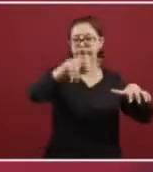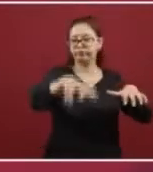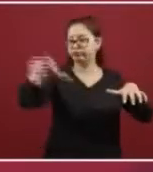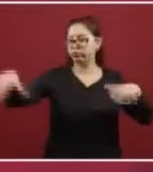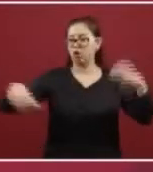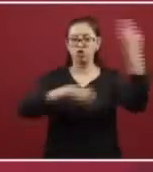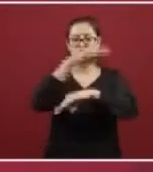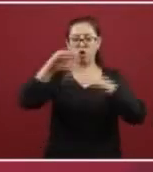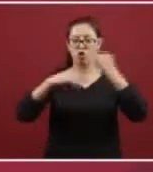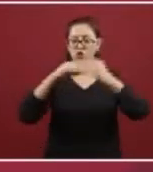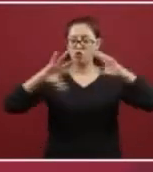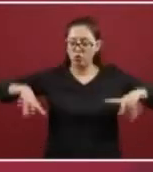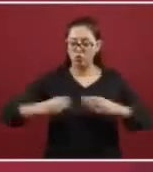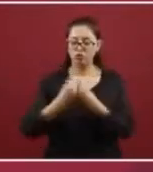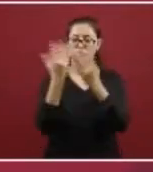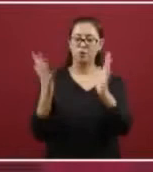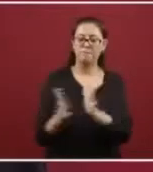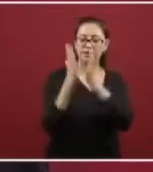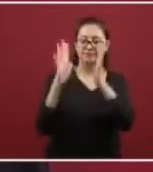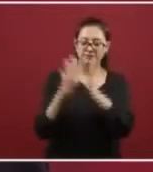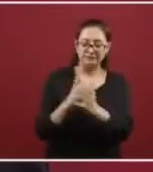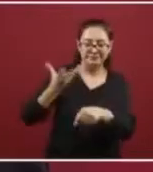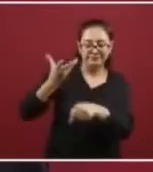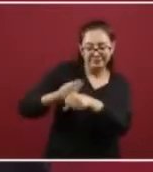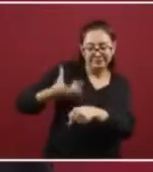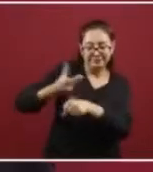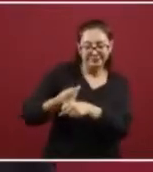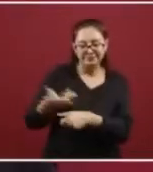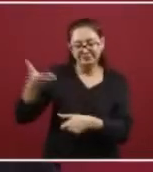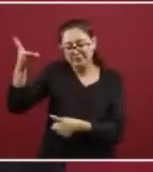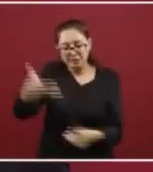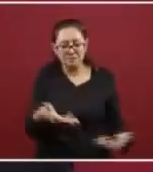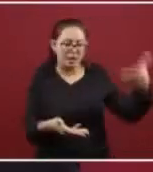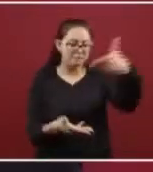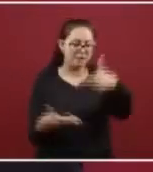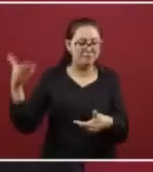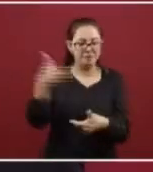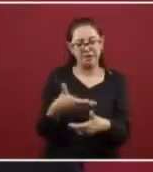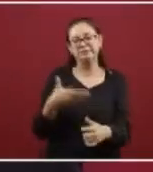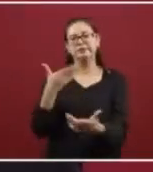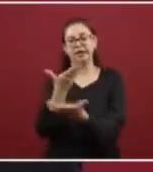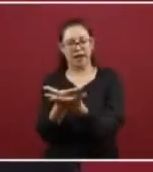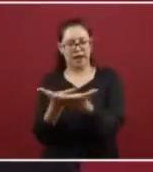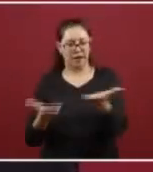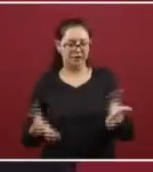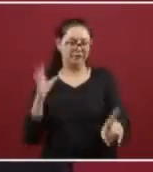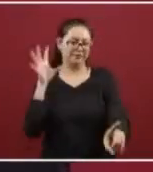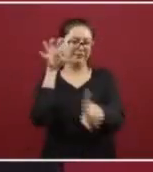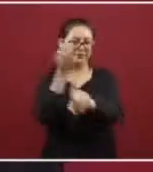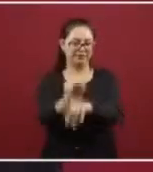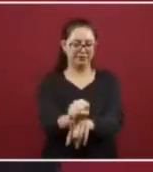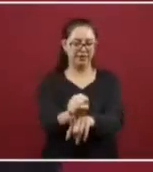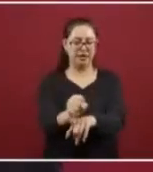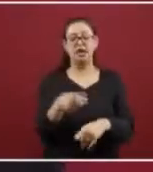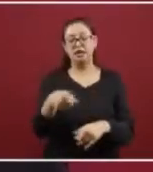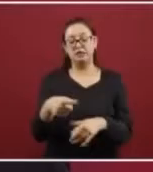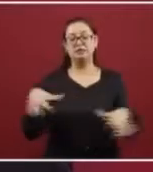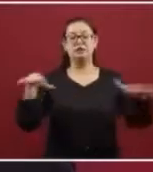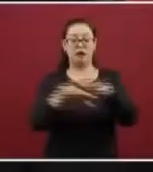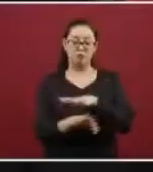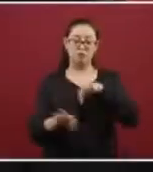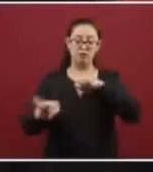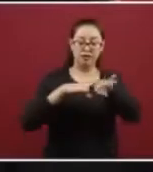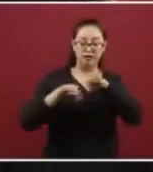formó parte de los compromisos de México con Estados Unidos para lograr la renegociación del